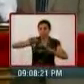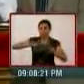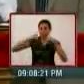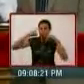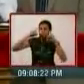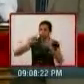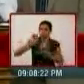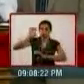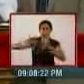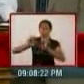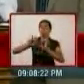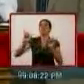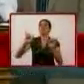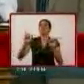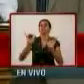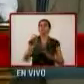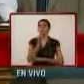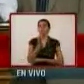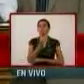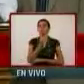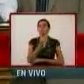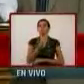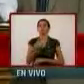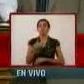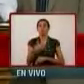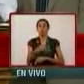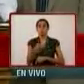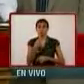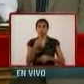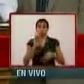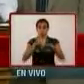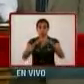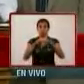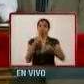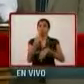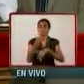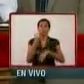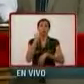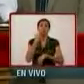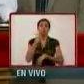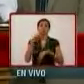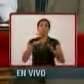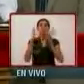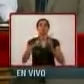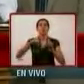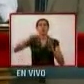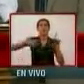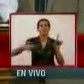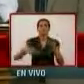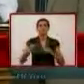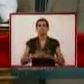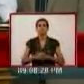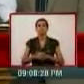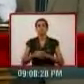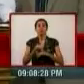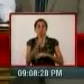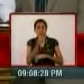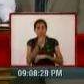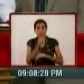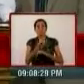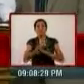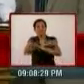nivel. Ya él informó, le orienté que mañana informe y cierre esta fase de